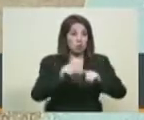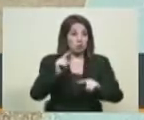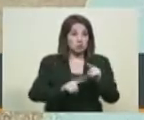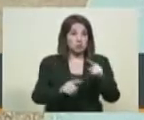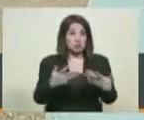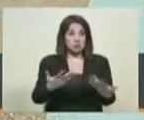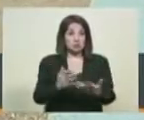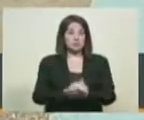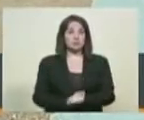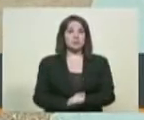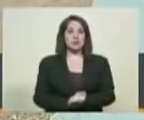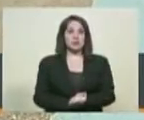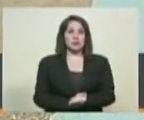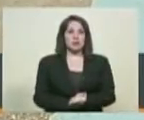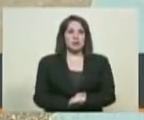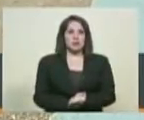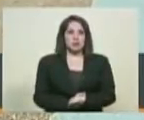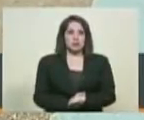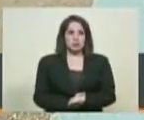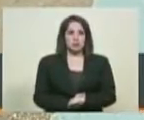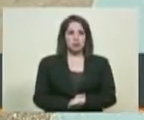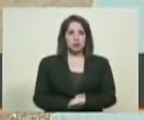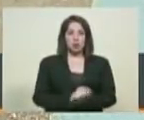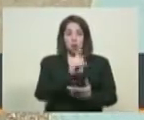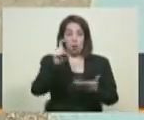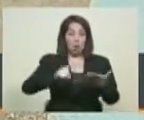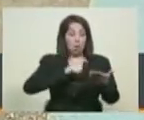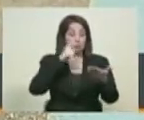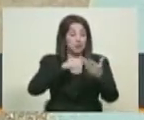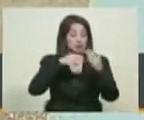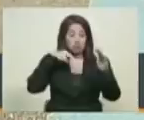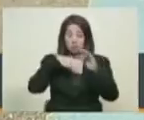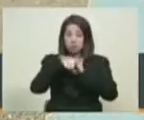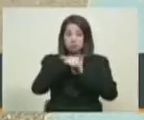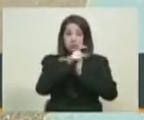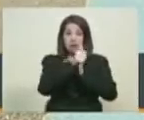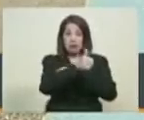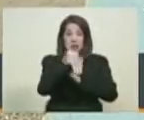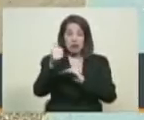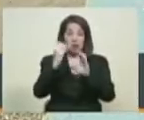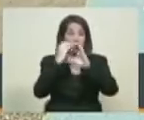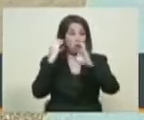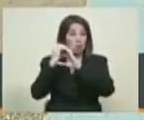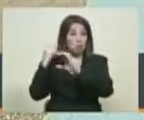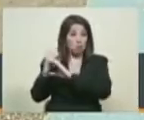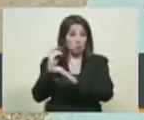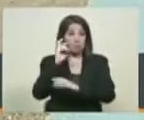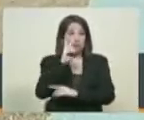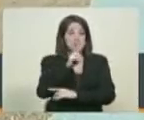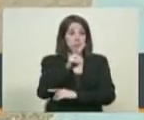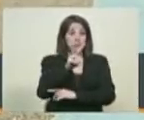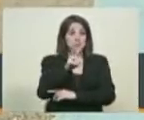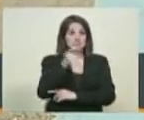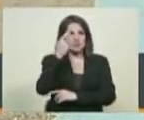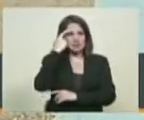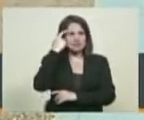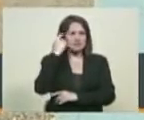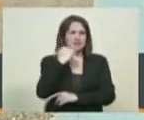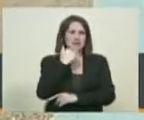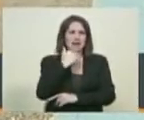el overhaul, mantenimiento completo, a fondo, para que las unidades, miren, si alguien sabe de